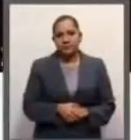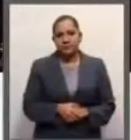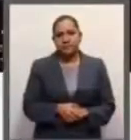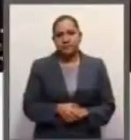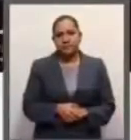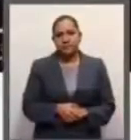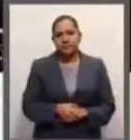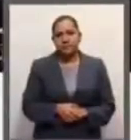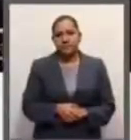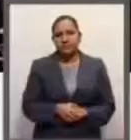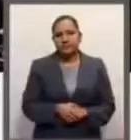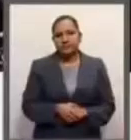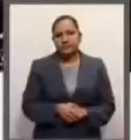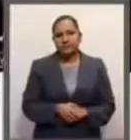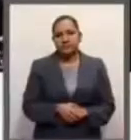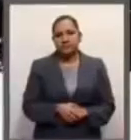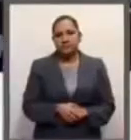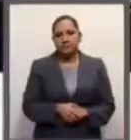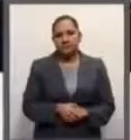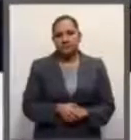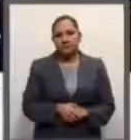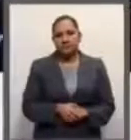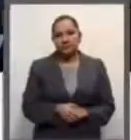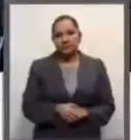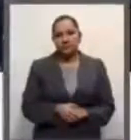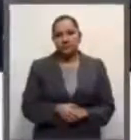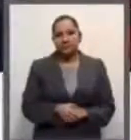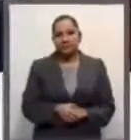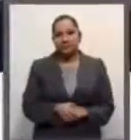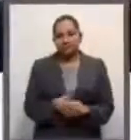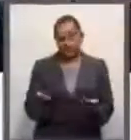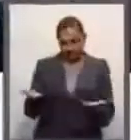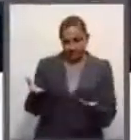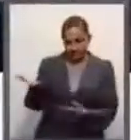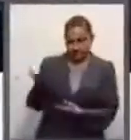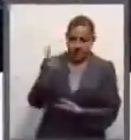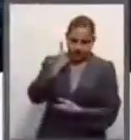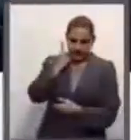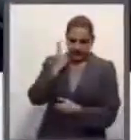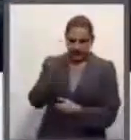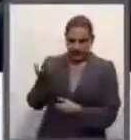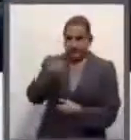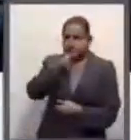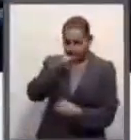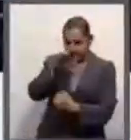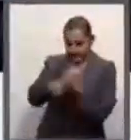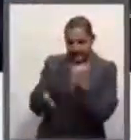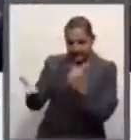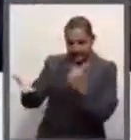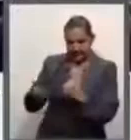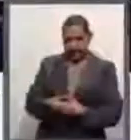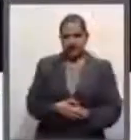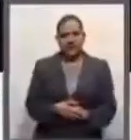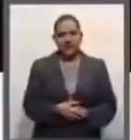hermano? Bueno. Termine, señor diputado. Mira, a ver,